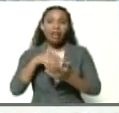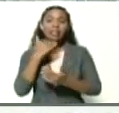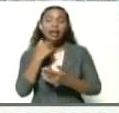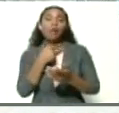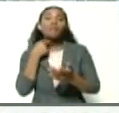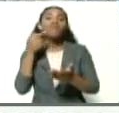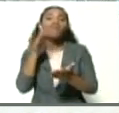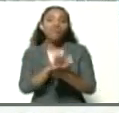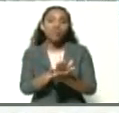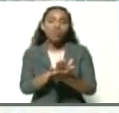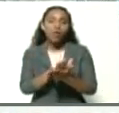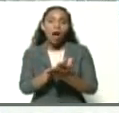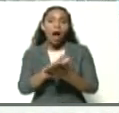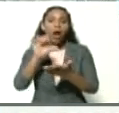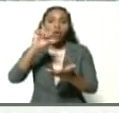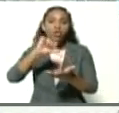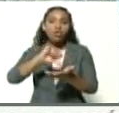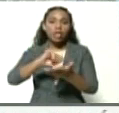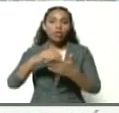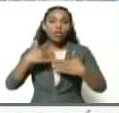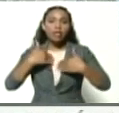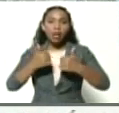morir a los centros de salud